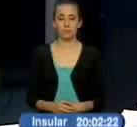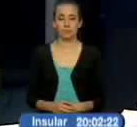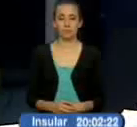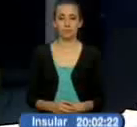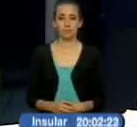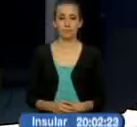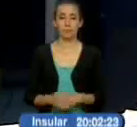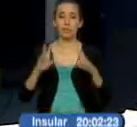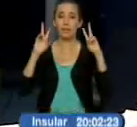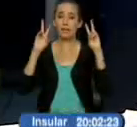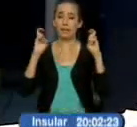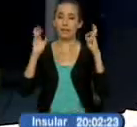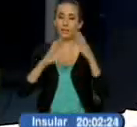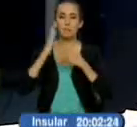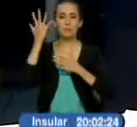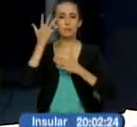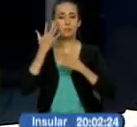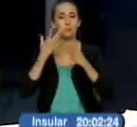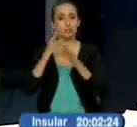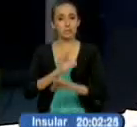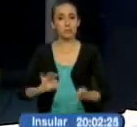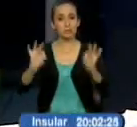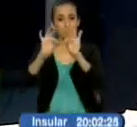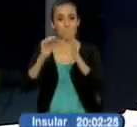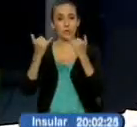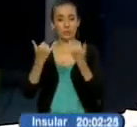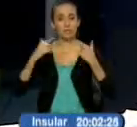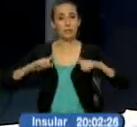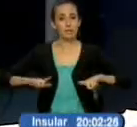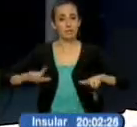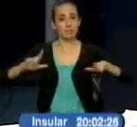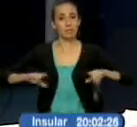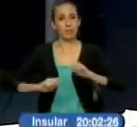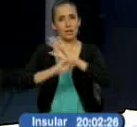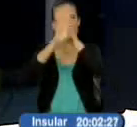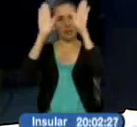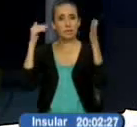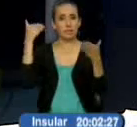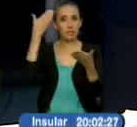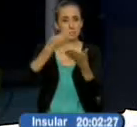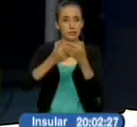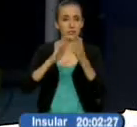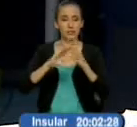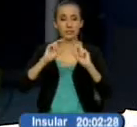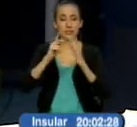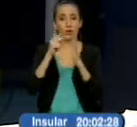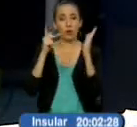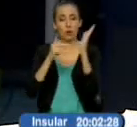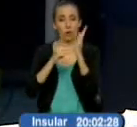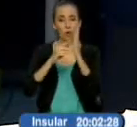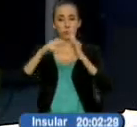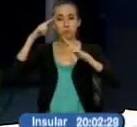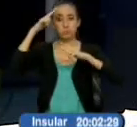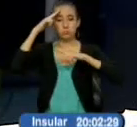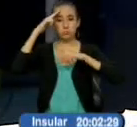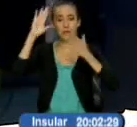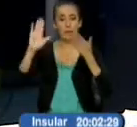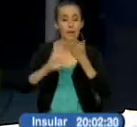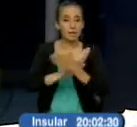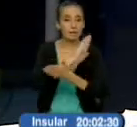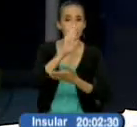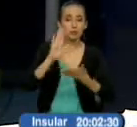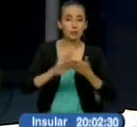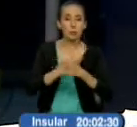En el marco de esta fecha histórica, esta mañana el presidente Lenín Moreno asistió a la ceremonia militar en la Escuela Militar Eloy Alfaro de